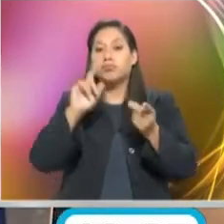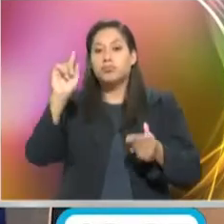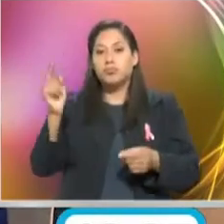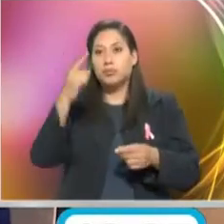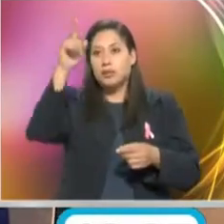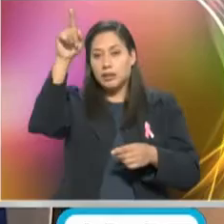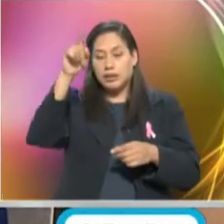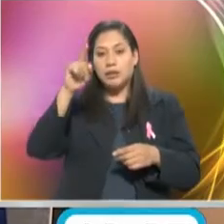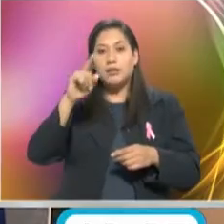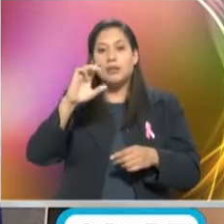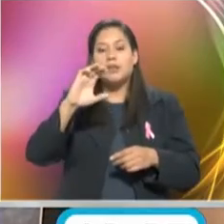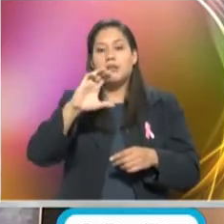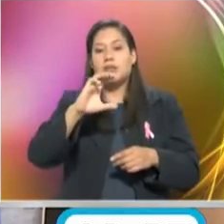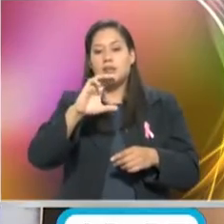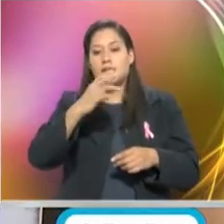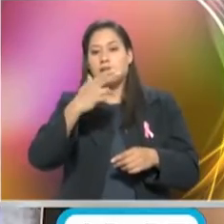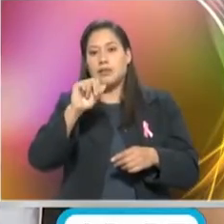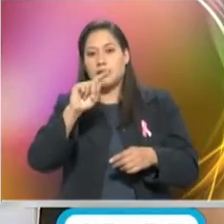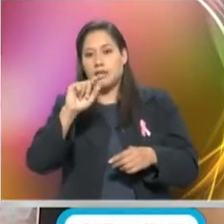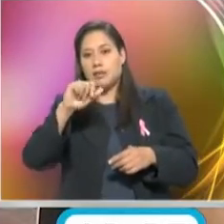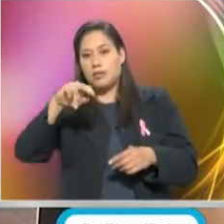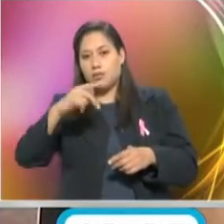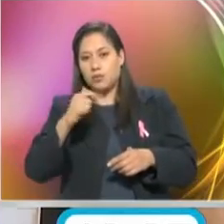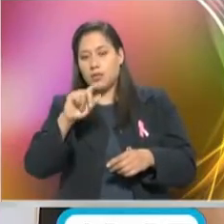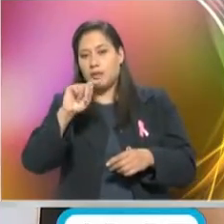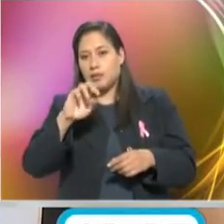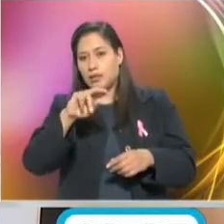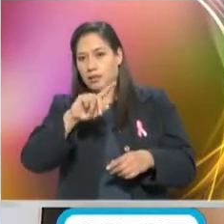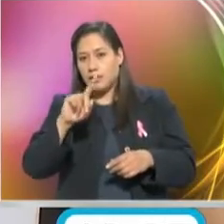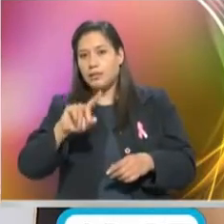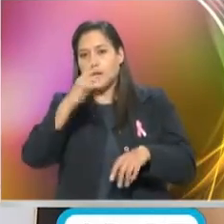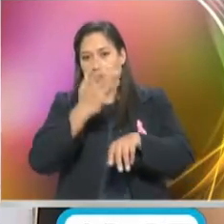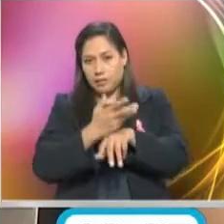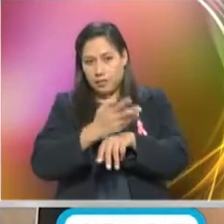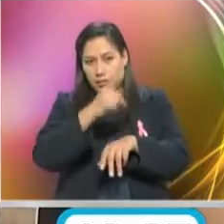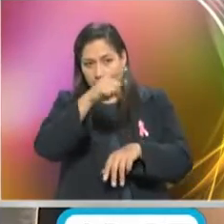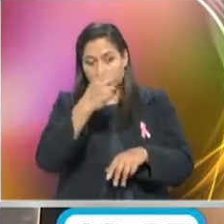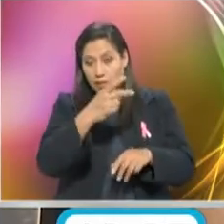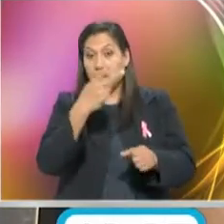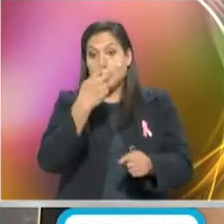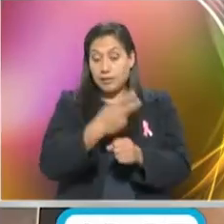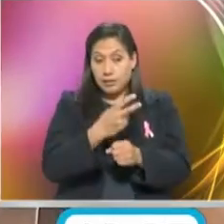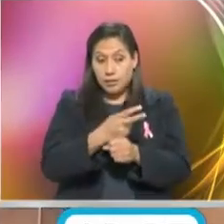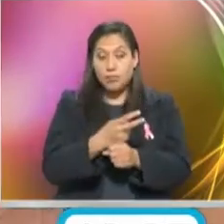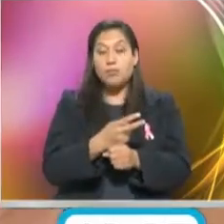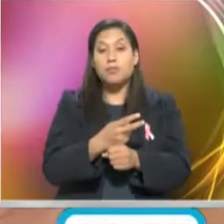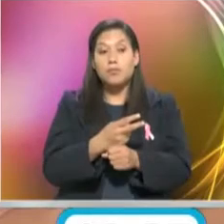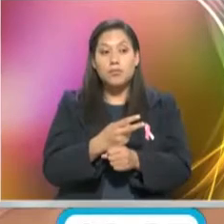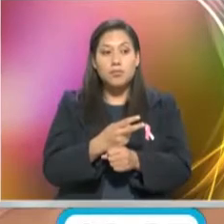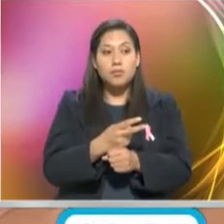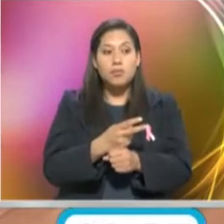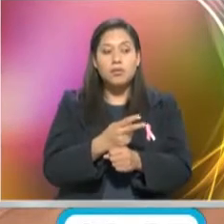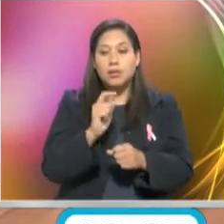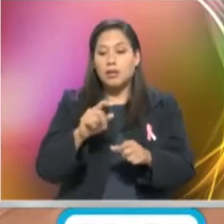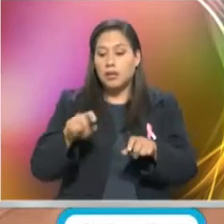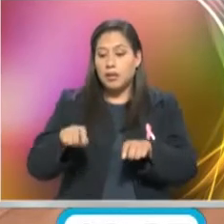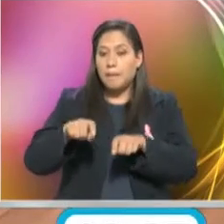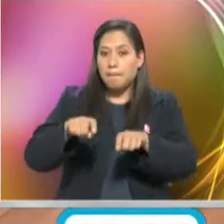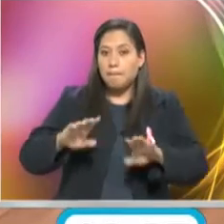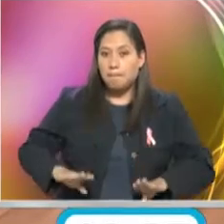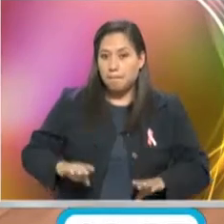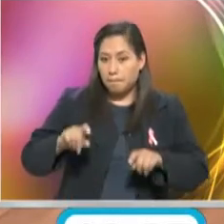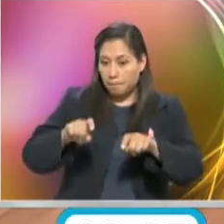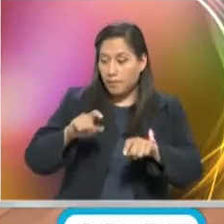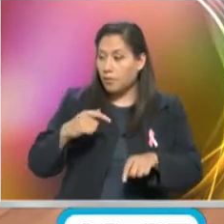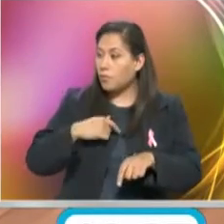fue en Chattanooga, Tennessee, en Estados Unidos. Ajá. Ese que estás mostrando es un segundo lugar de distancia en parejas. Ahí yo